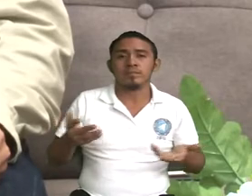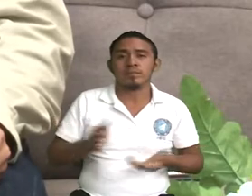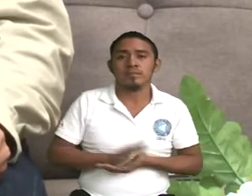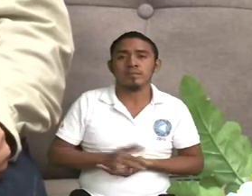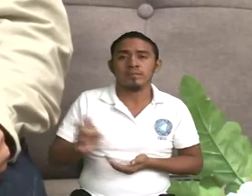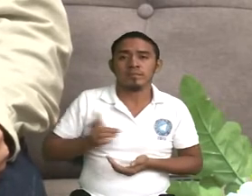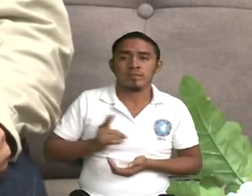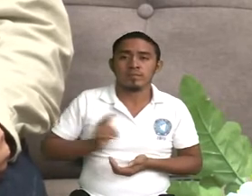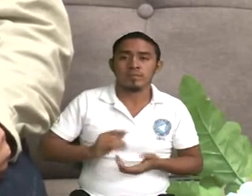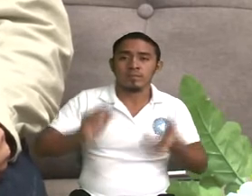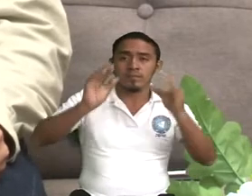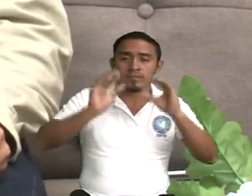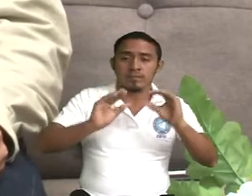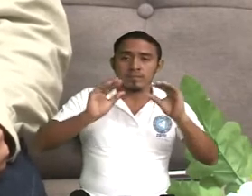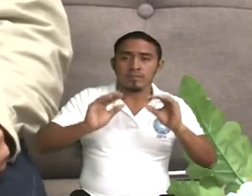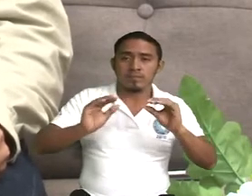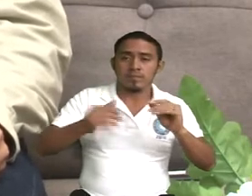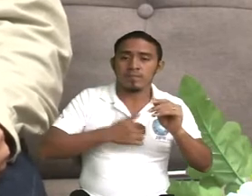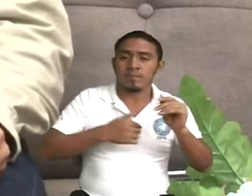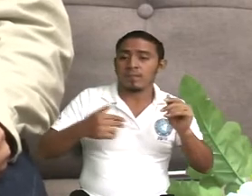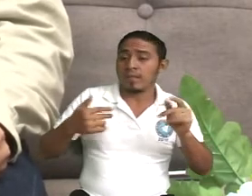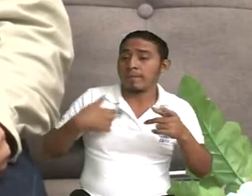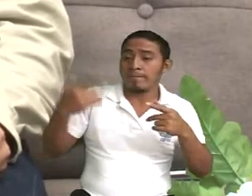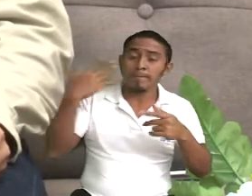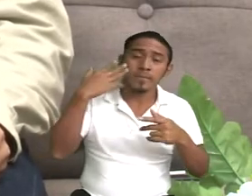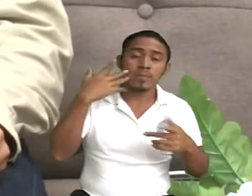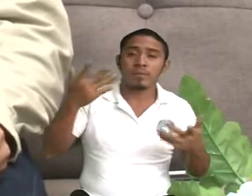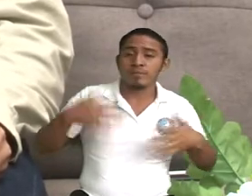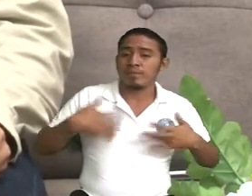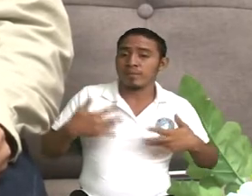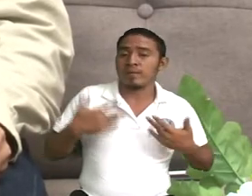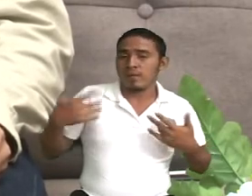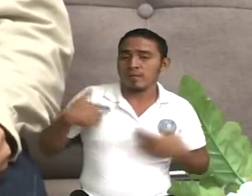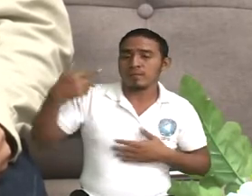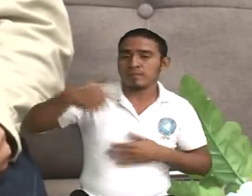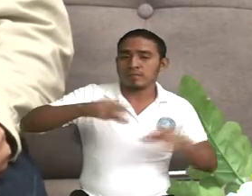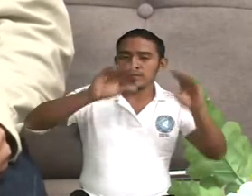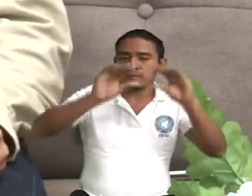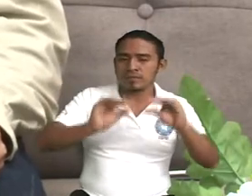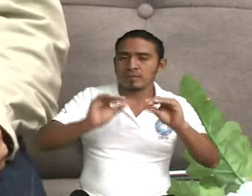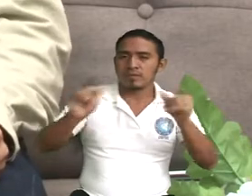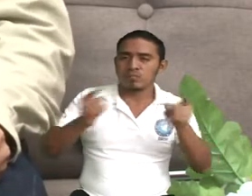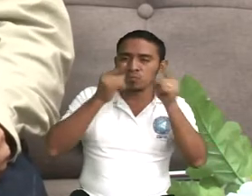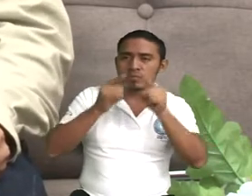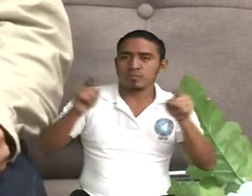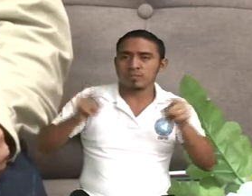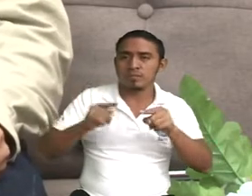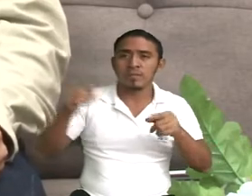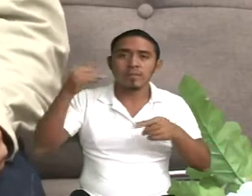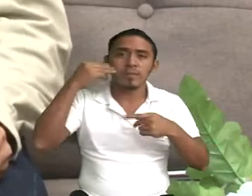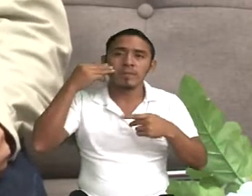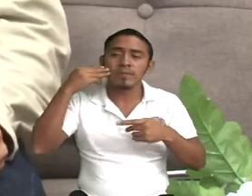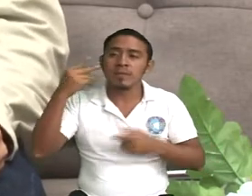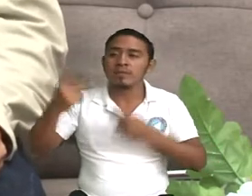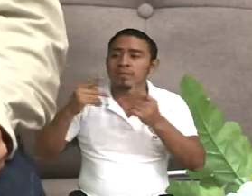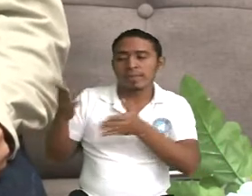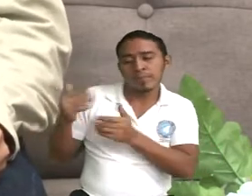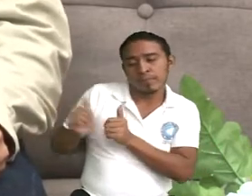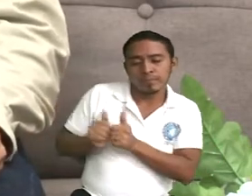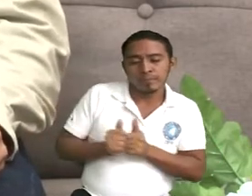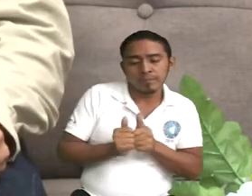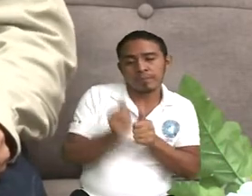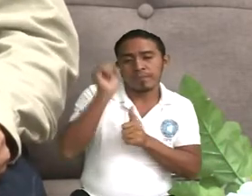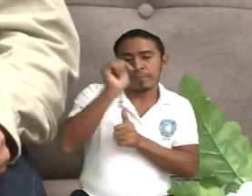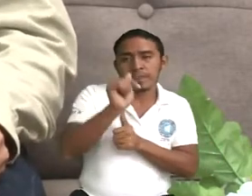la tardeada haciendo feliz a mamá, ¿verdad?, para que se puedan acercar después de visitar a la madre, la pueden llevar